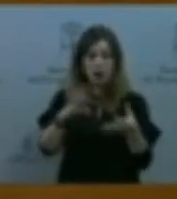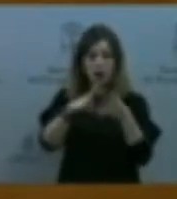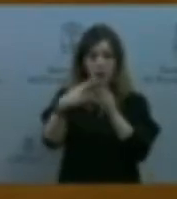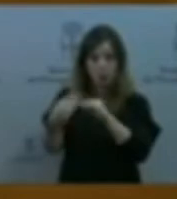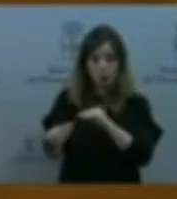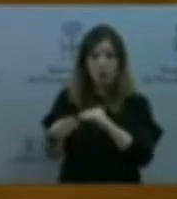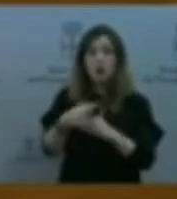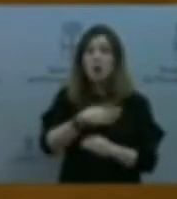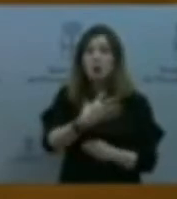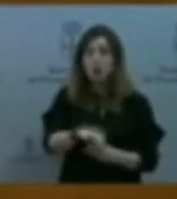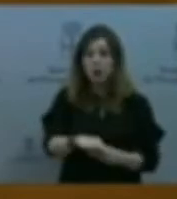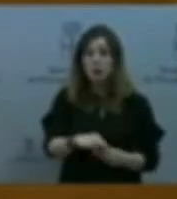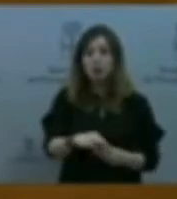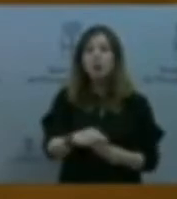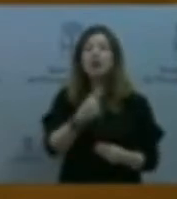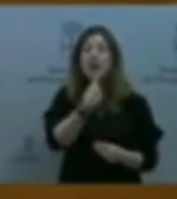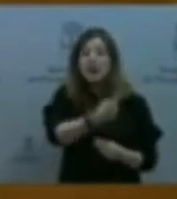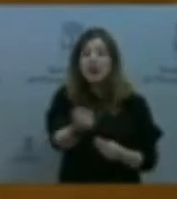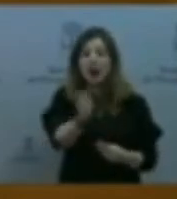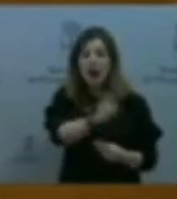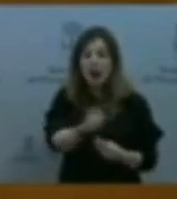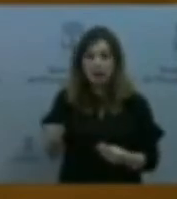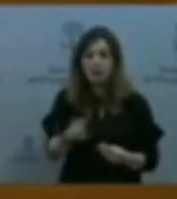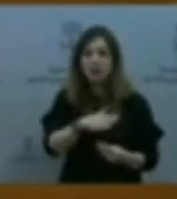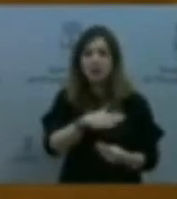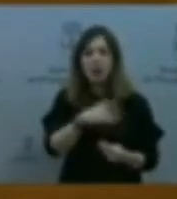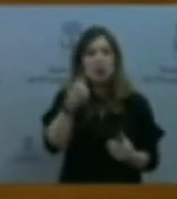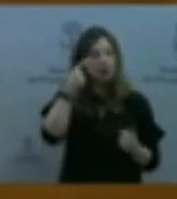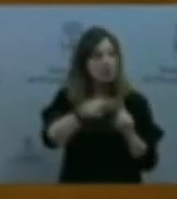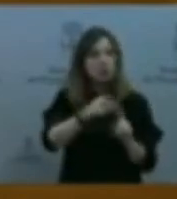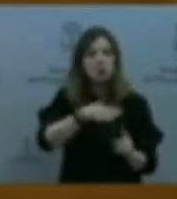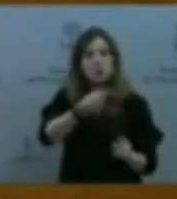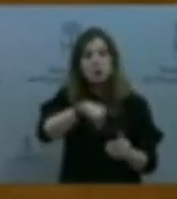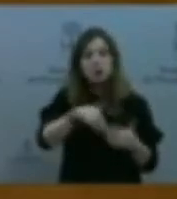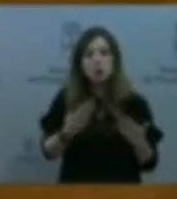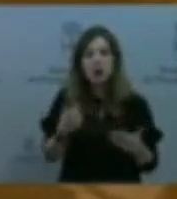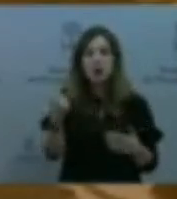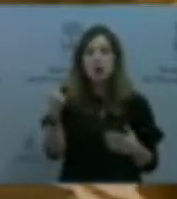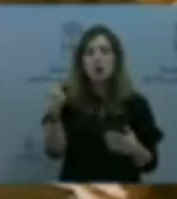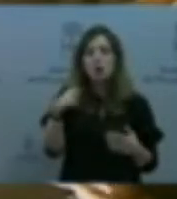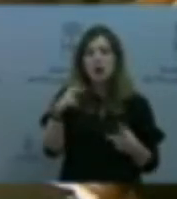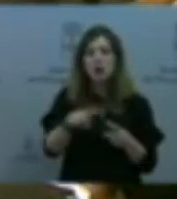que lo que le queremos dar es un salario coyuntural, pero un empleo estable y de calidad.